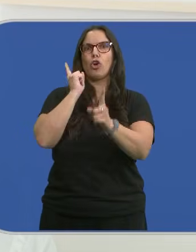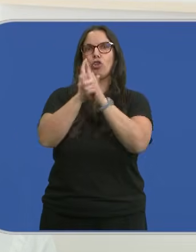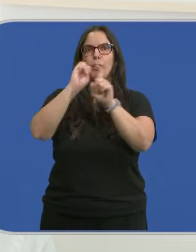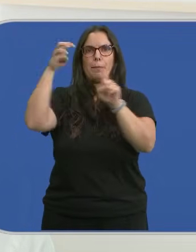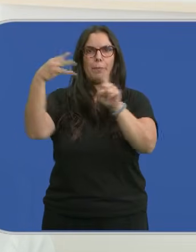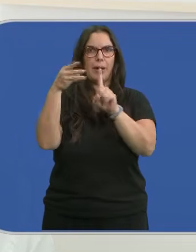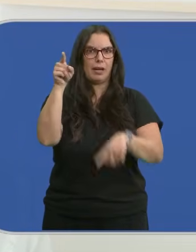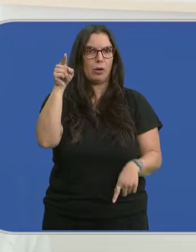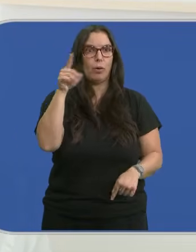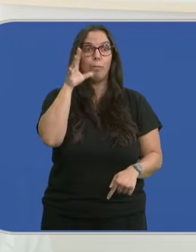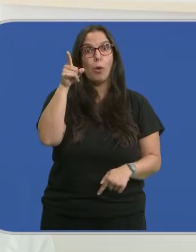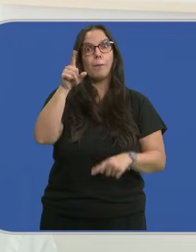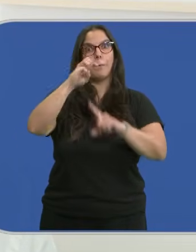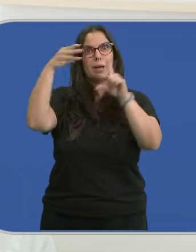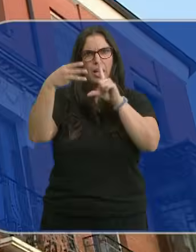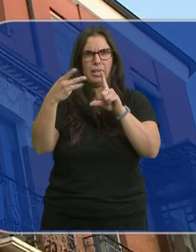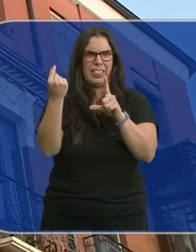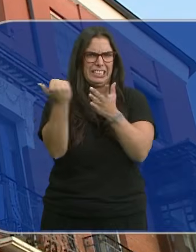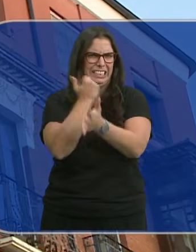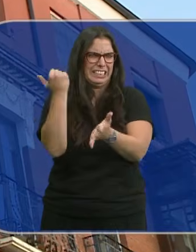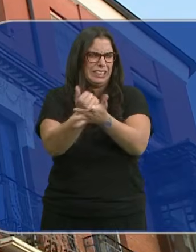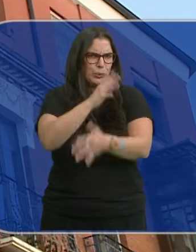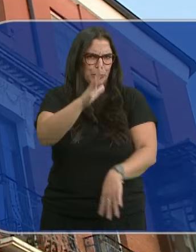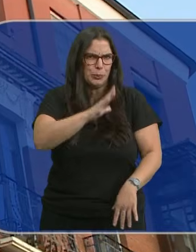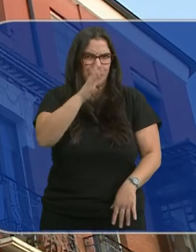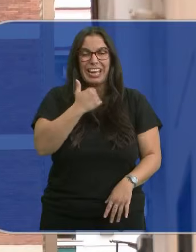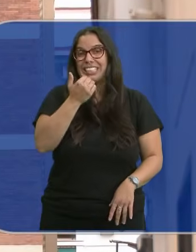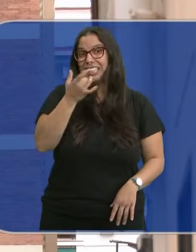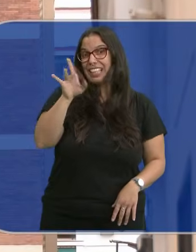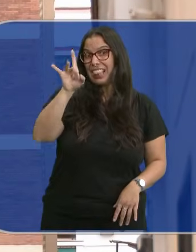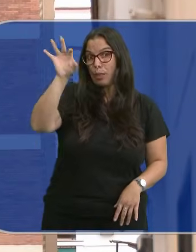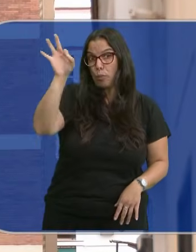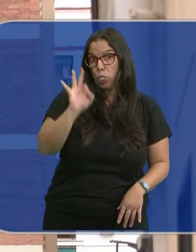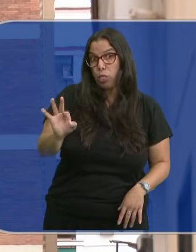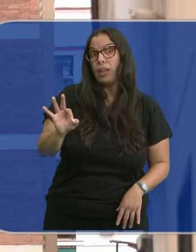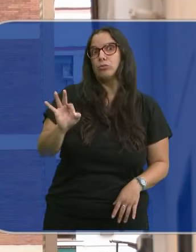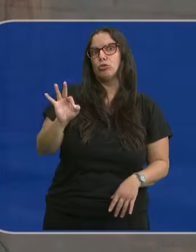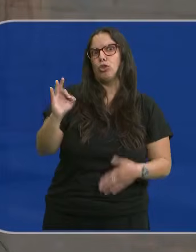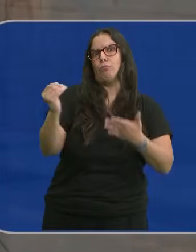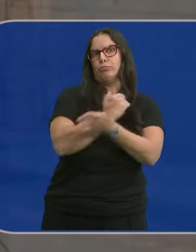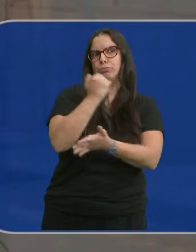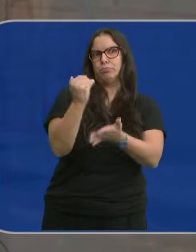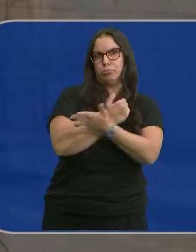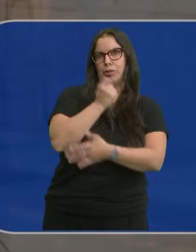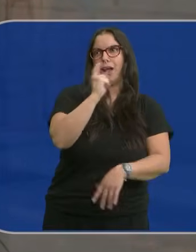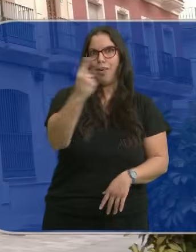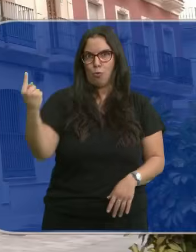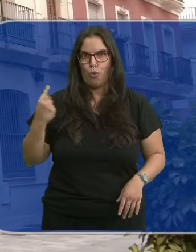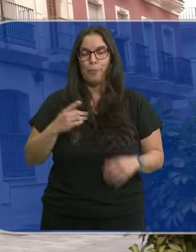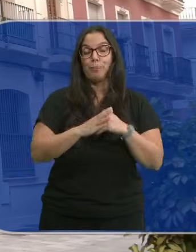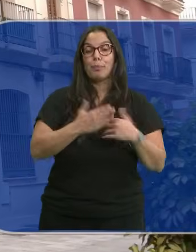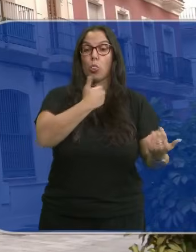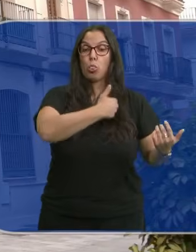estas plataformas porque estas plataformas ganan muchísimo dinero, casi un 15% de los ingresos que entran por cada apartamento. Y